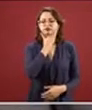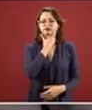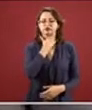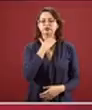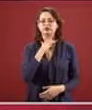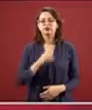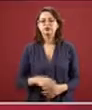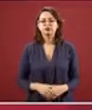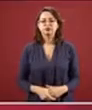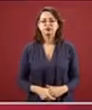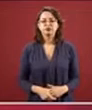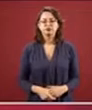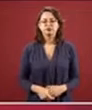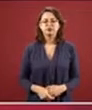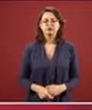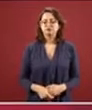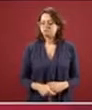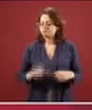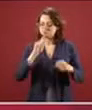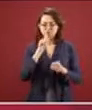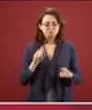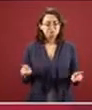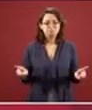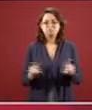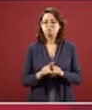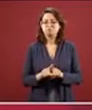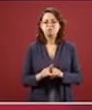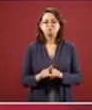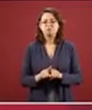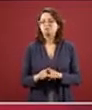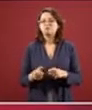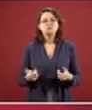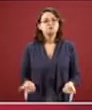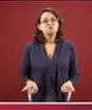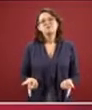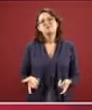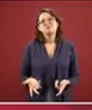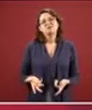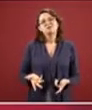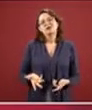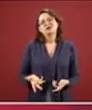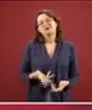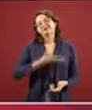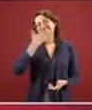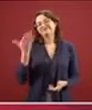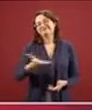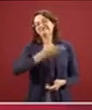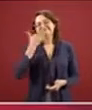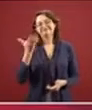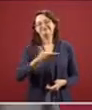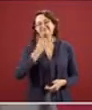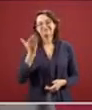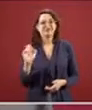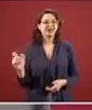Y lo mismo, esa es la práctica de antes, ¿no? ¿Qué hacían